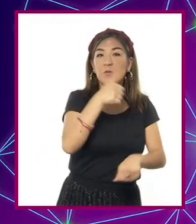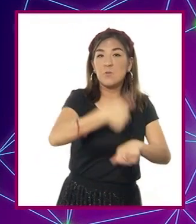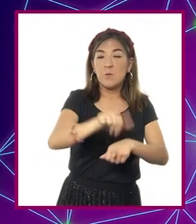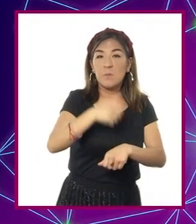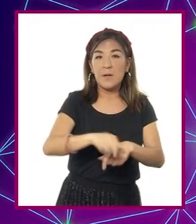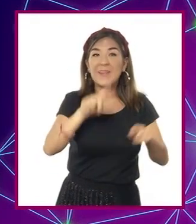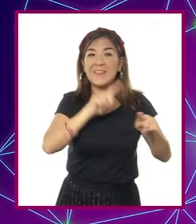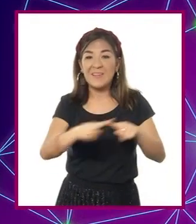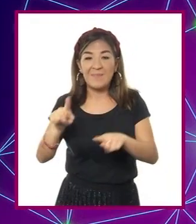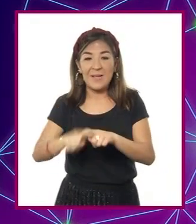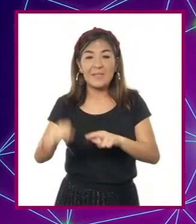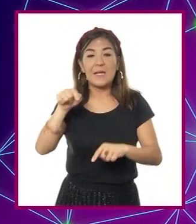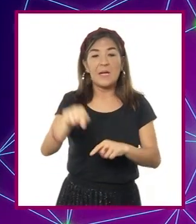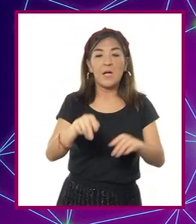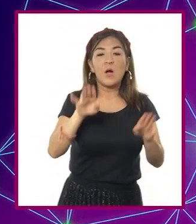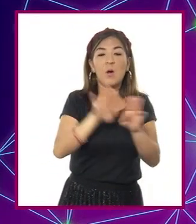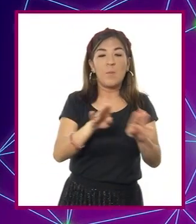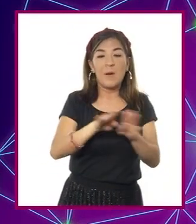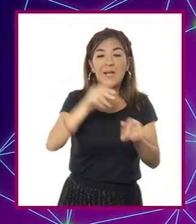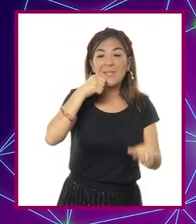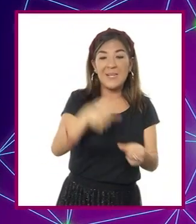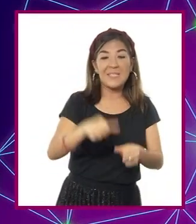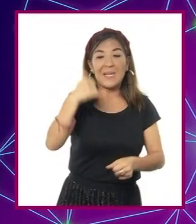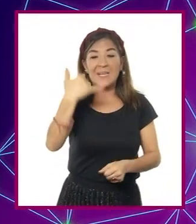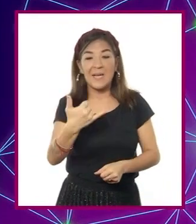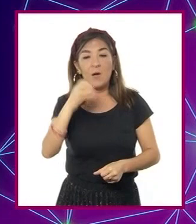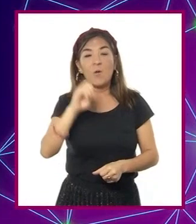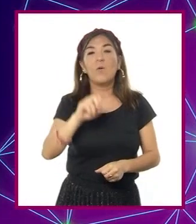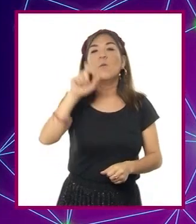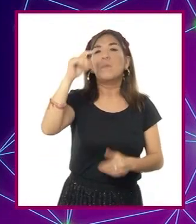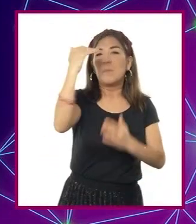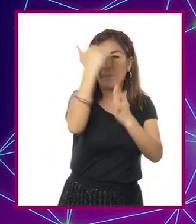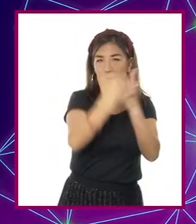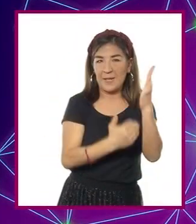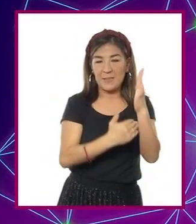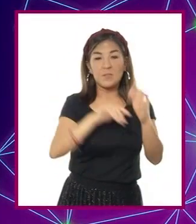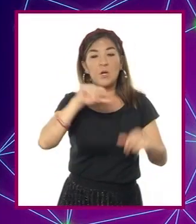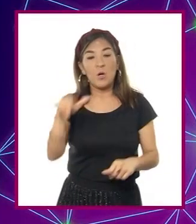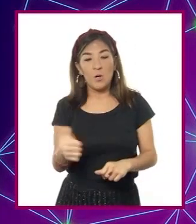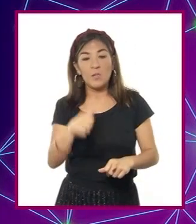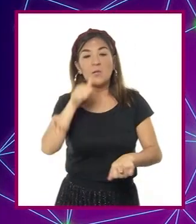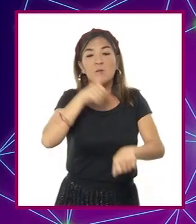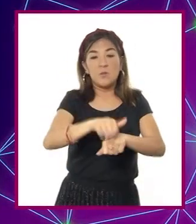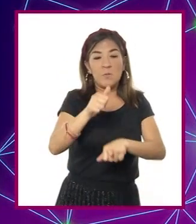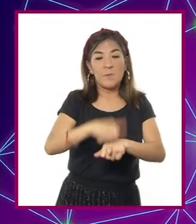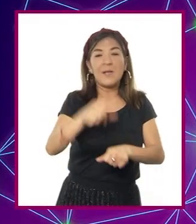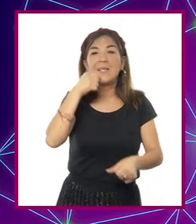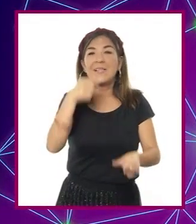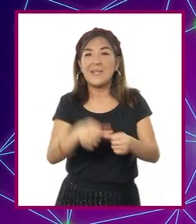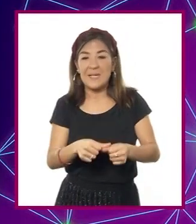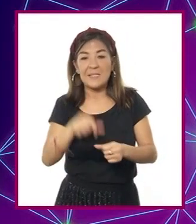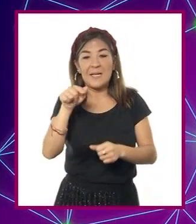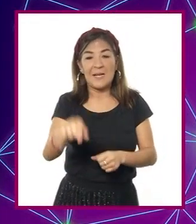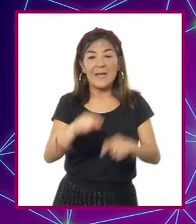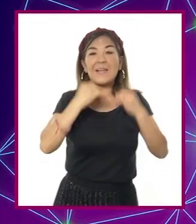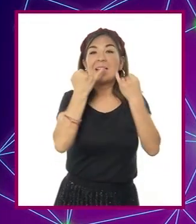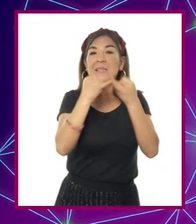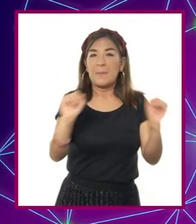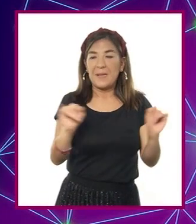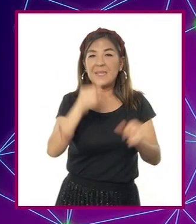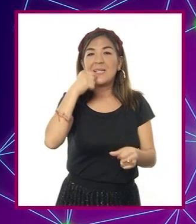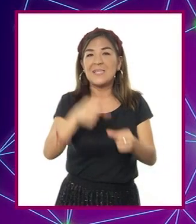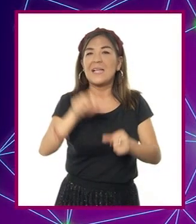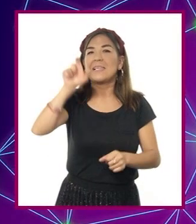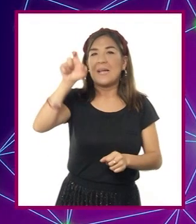la variable dependiente o y disminuyen, mientras que las magnitudes en la variable independiente